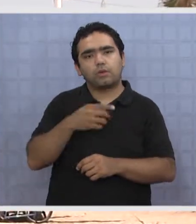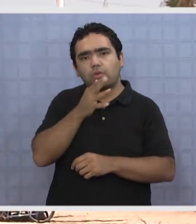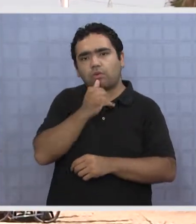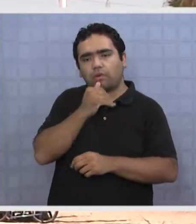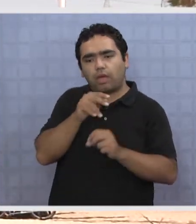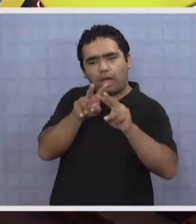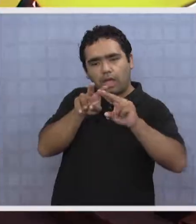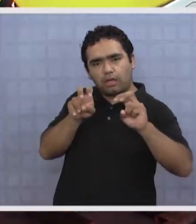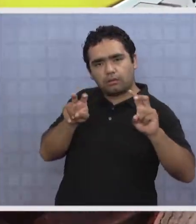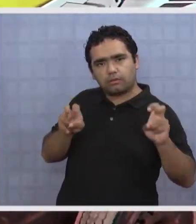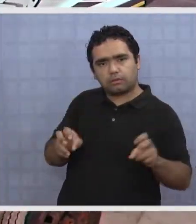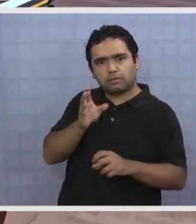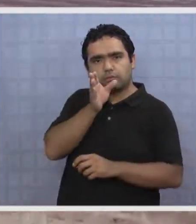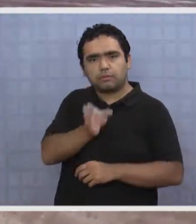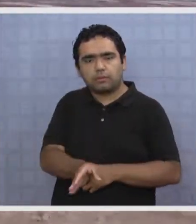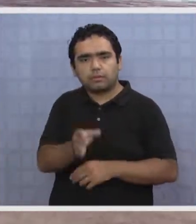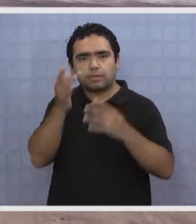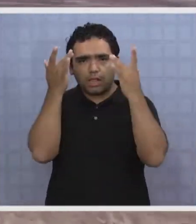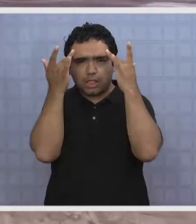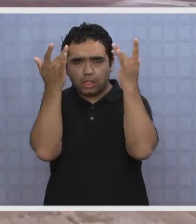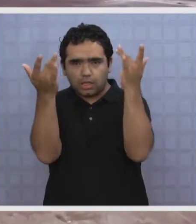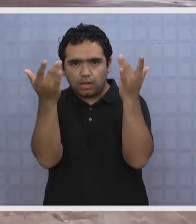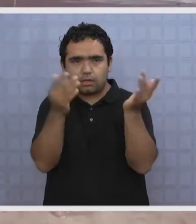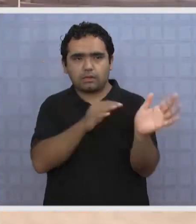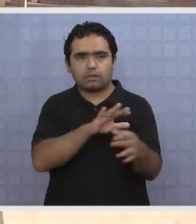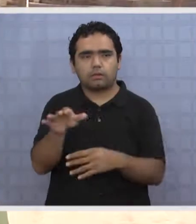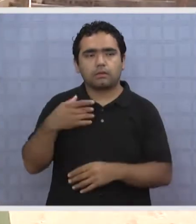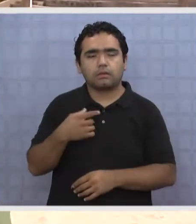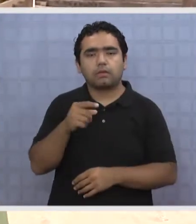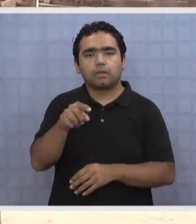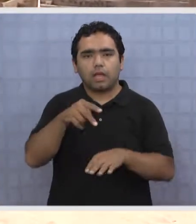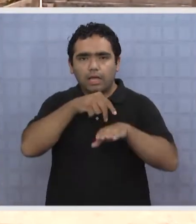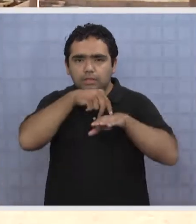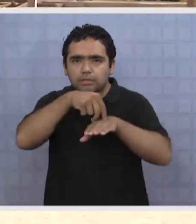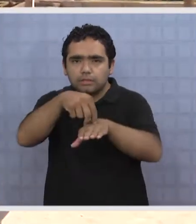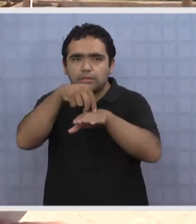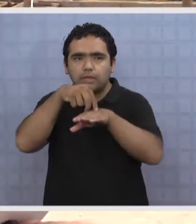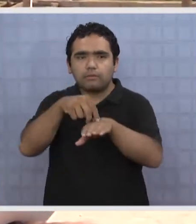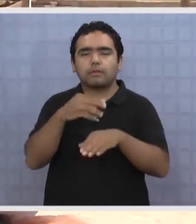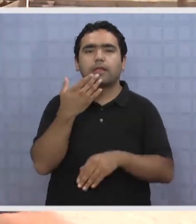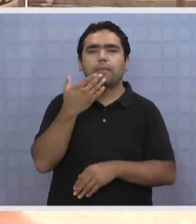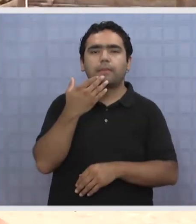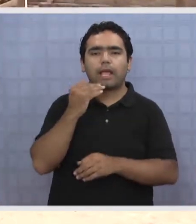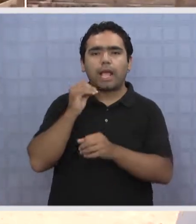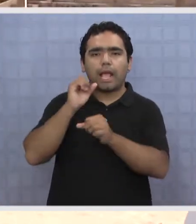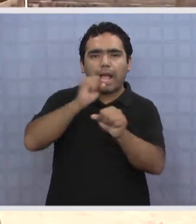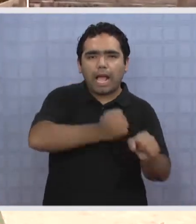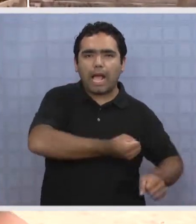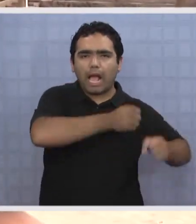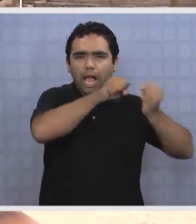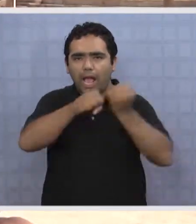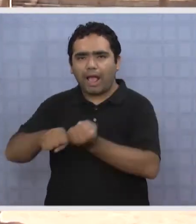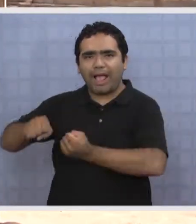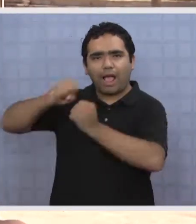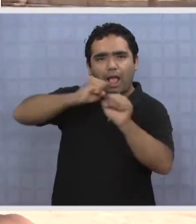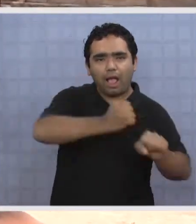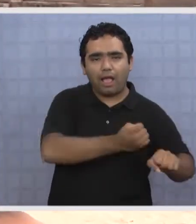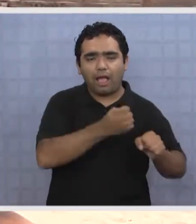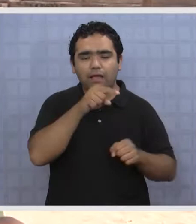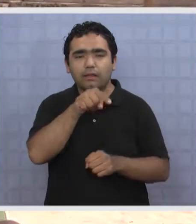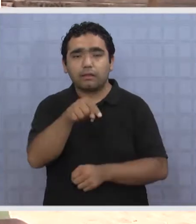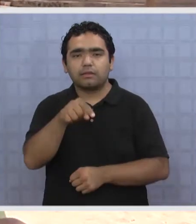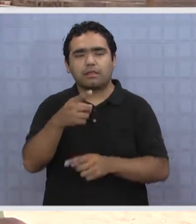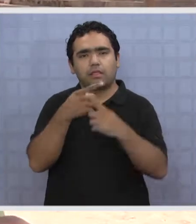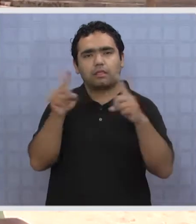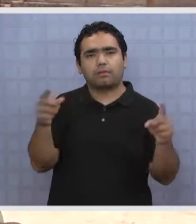una revisión de la expertise del cliente. Lo que son las tablas de surf y lo que es los kayak son temas muy diferentes, porque lo de las